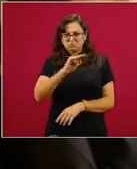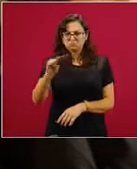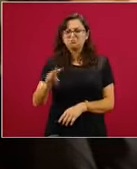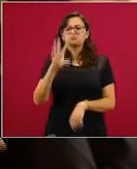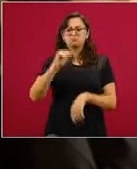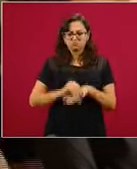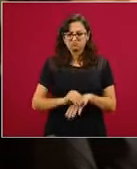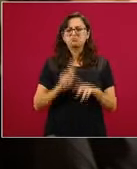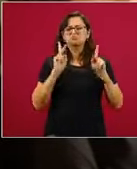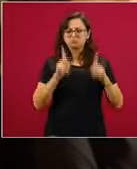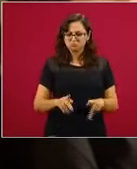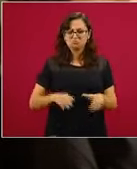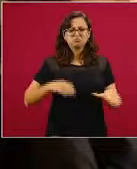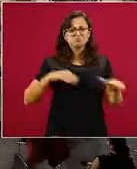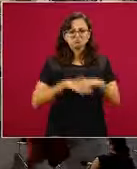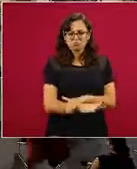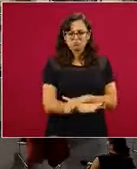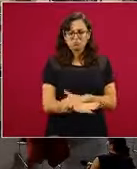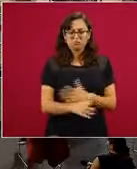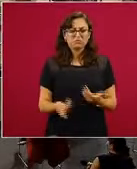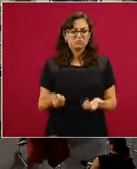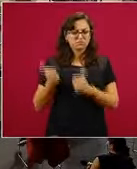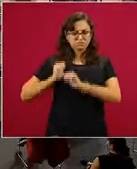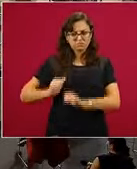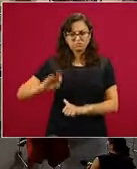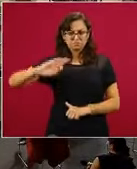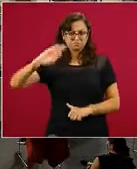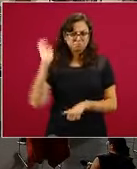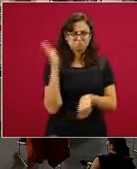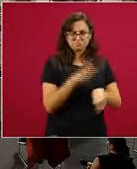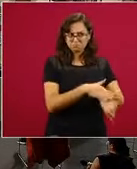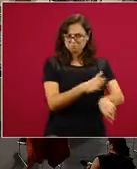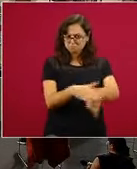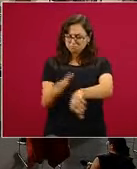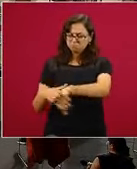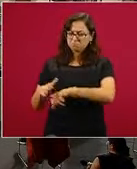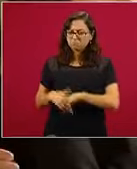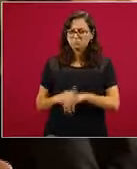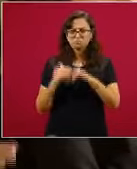gente. La autoridad federal puede participar para que haya una, llamémosle,